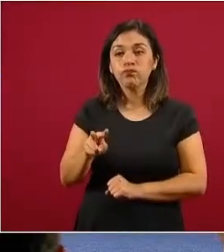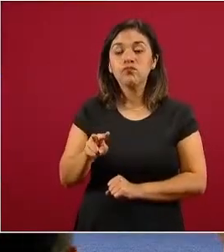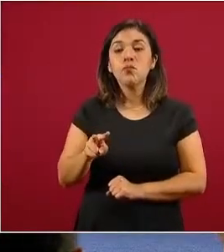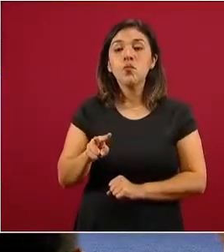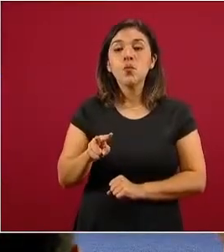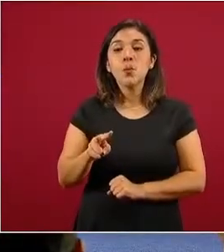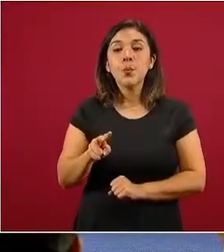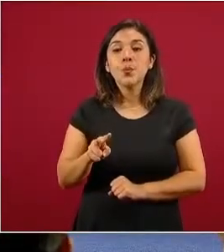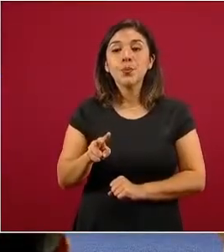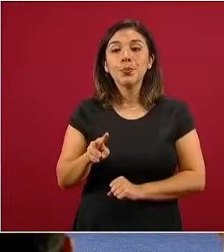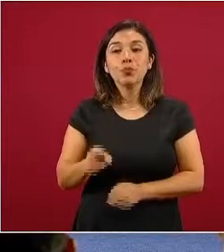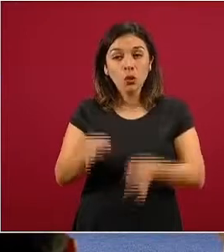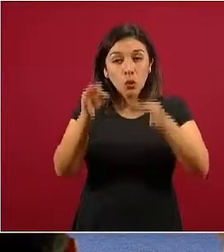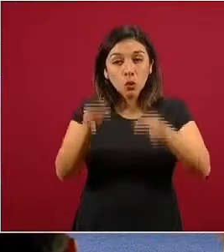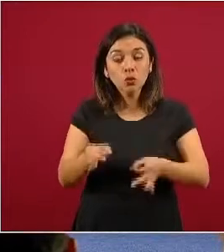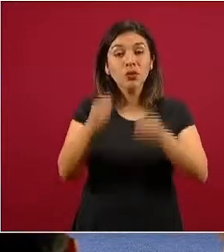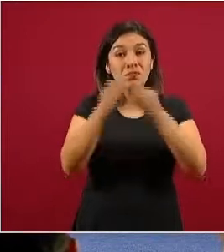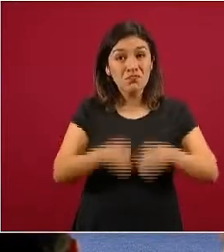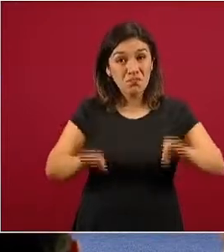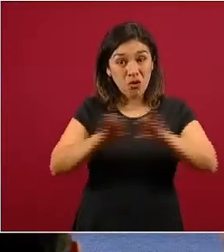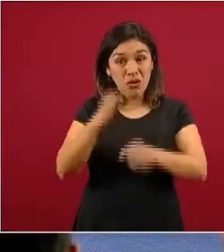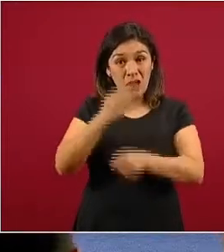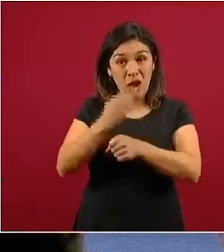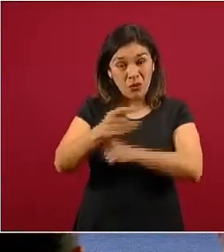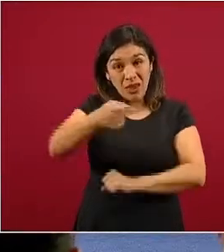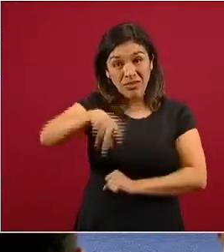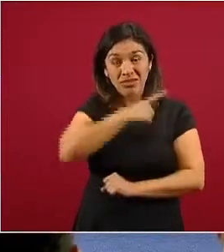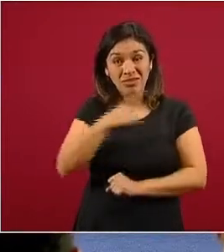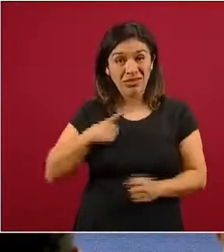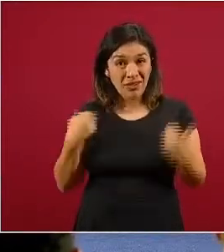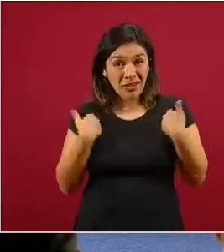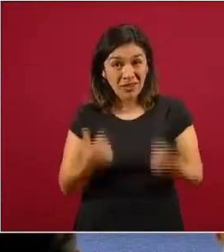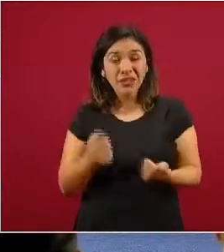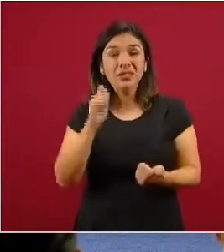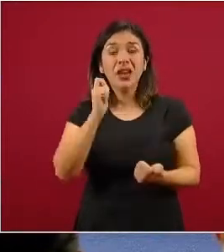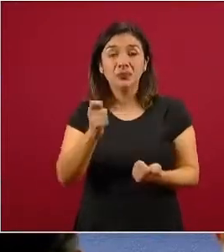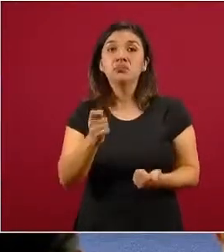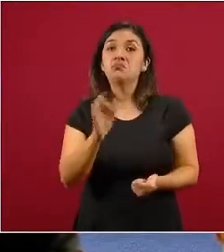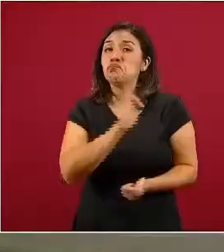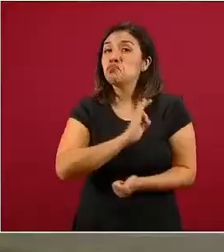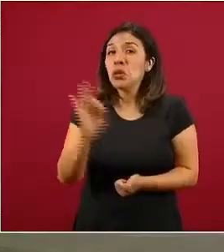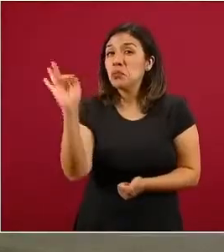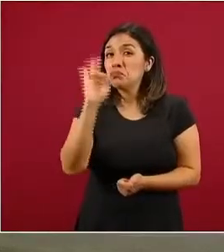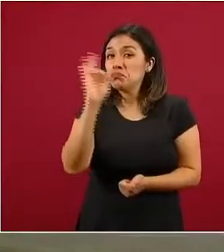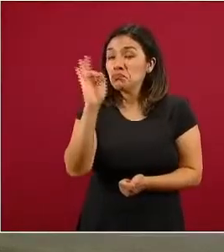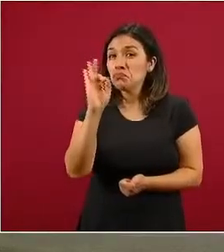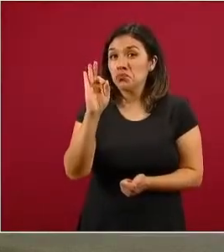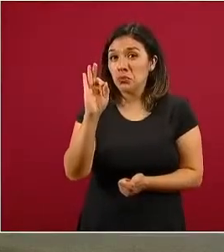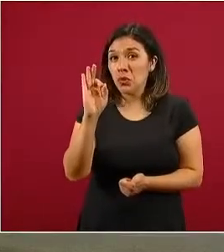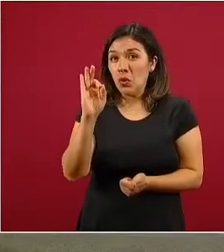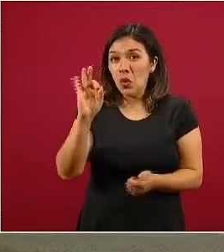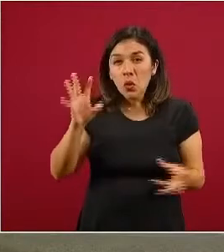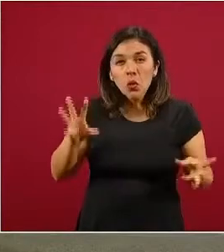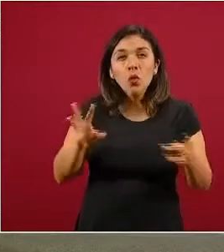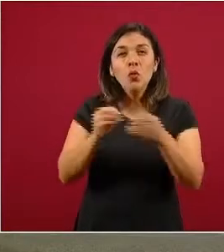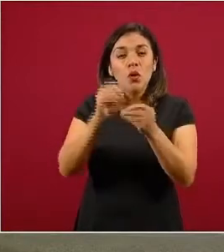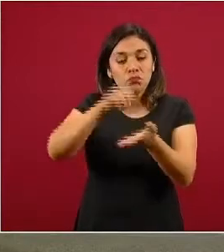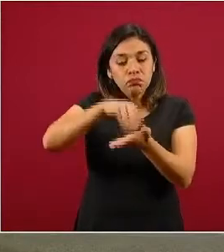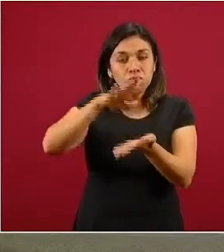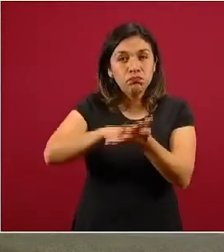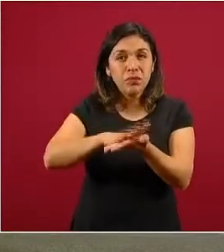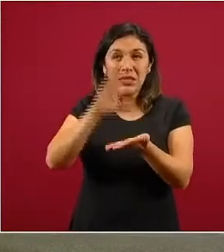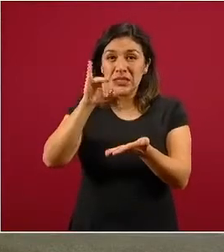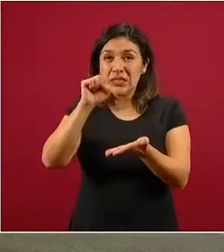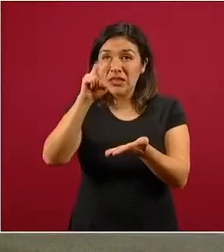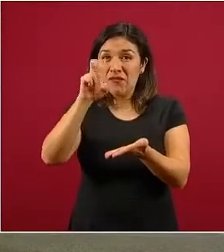esperado a nivel nacional. Cuando lo vemos por sexo, vemos que sí, es un 70% de lo esperado en